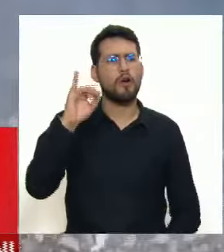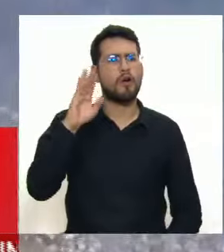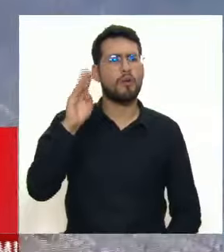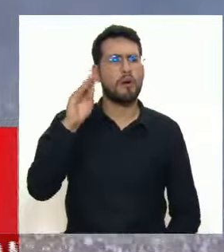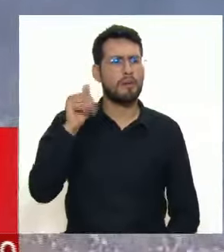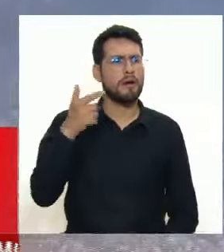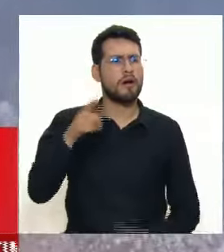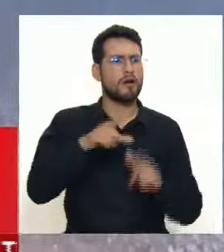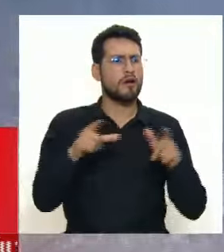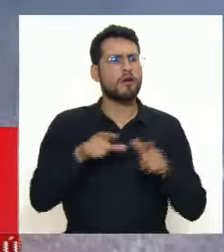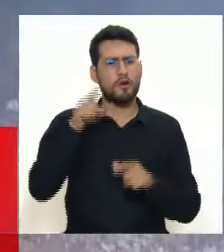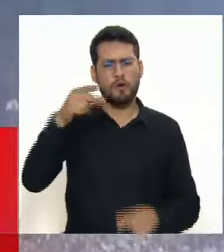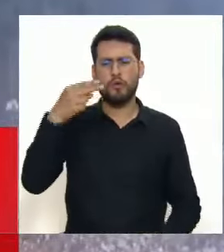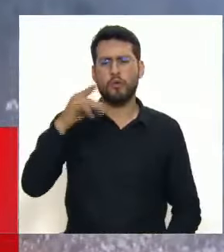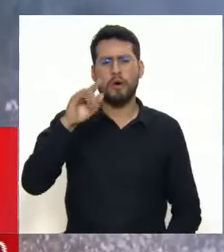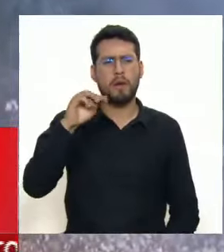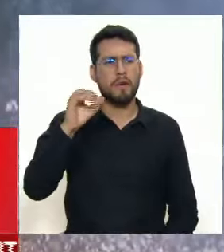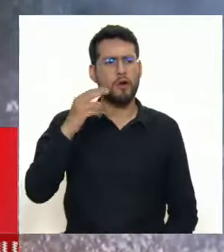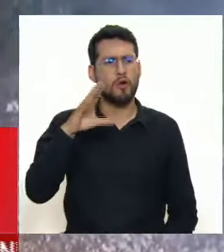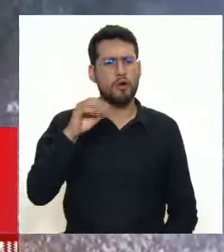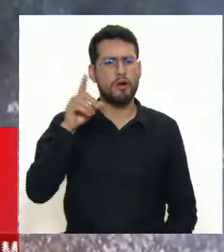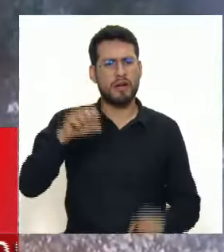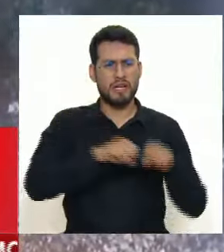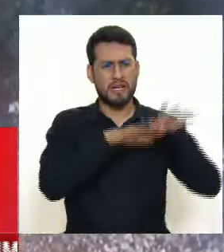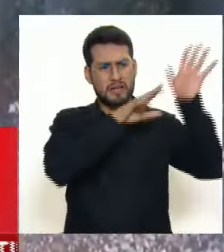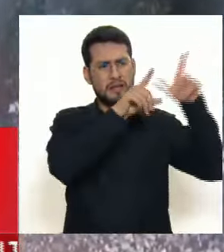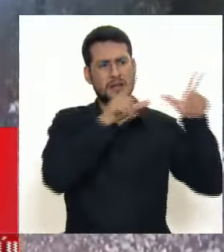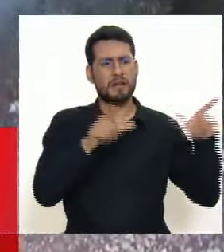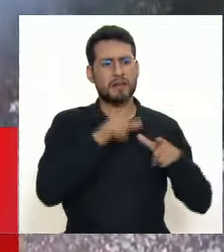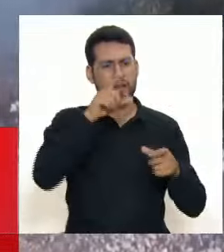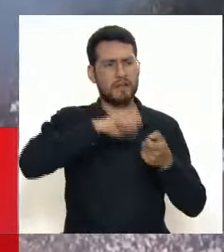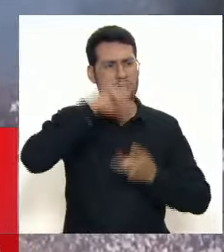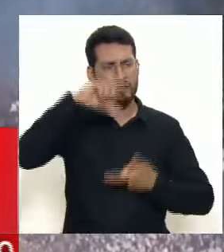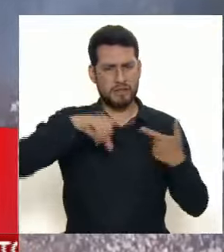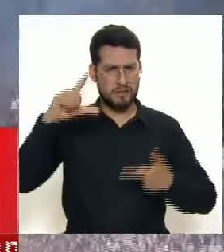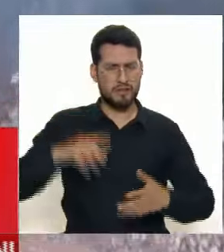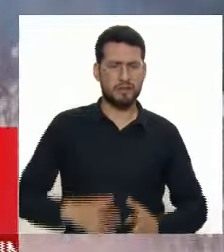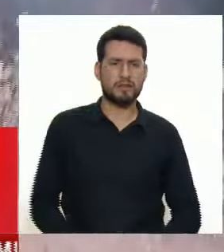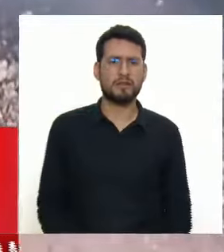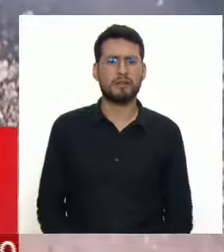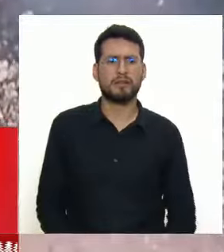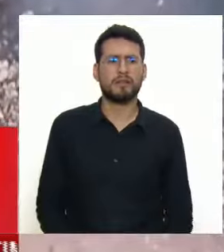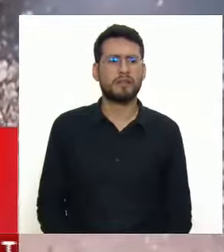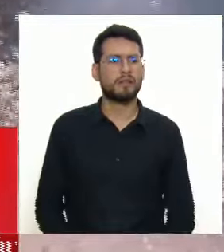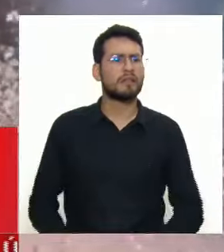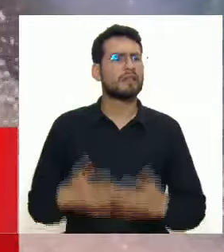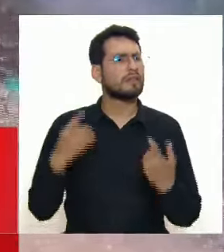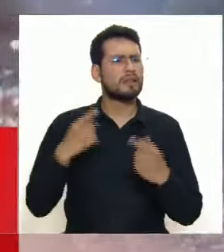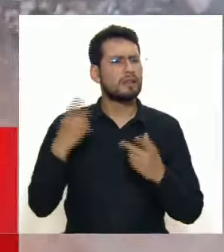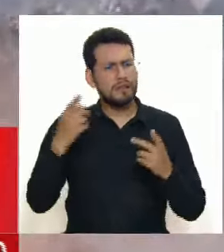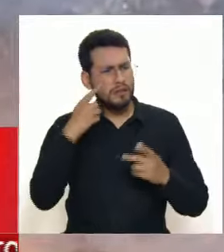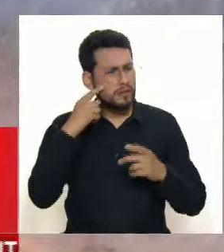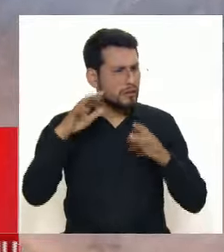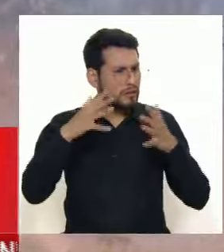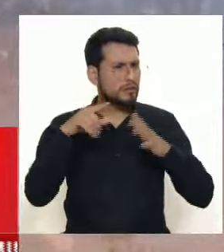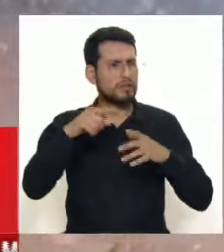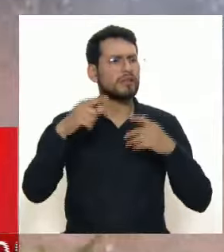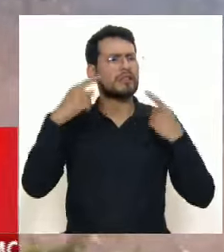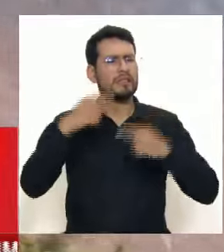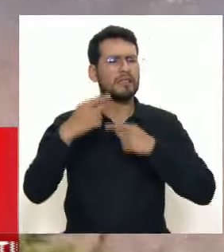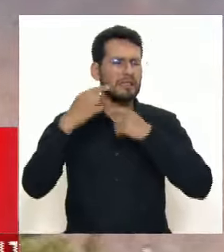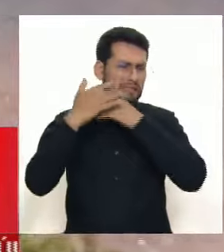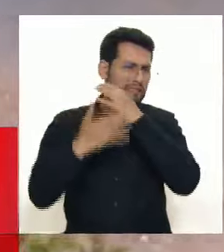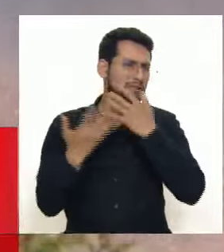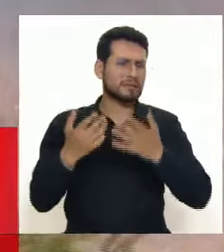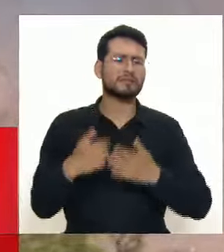en el distrito de Guaymachuco, efectivamente, zona andina, provincia de Salchicarrión, aquí en La Libertad. Preliminarmente se conoce, ¿no?, que entre los heridos se encuentra